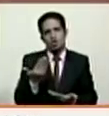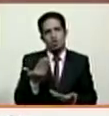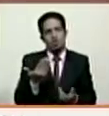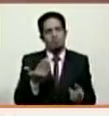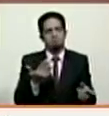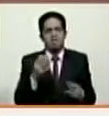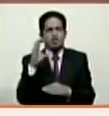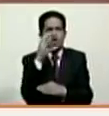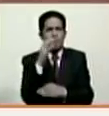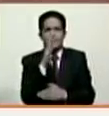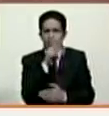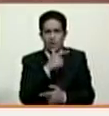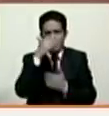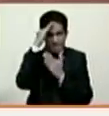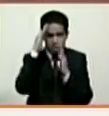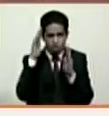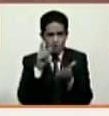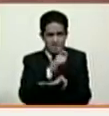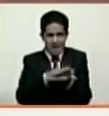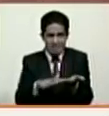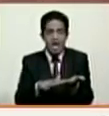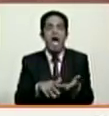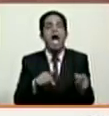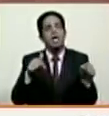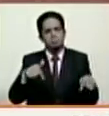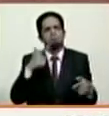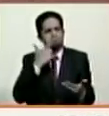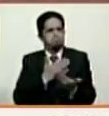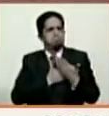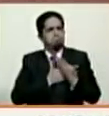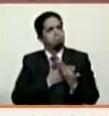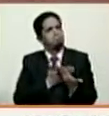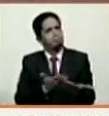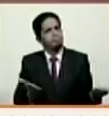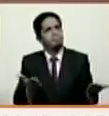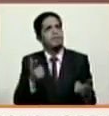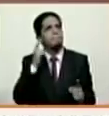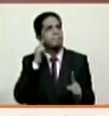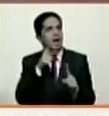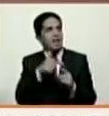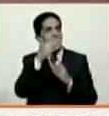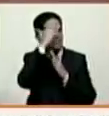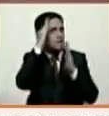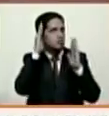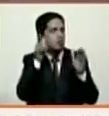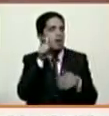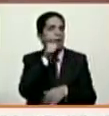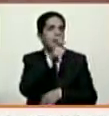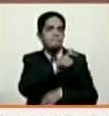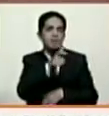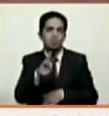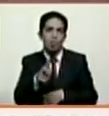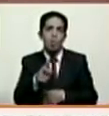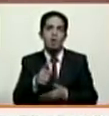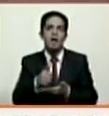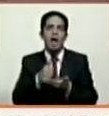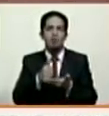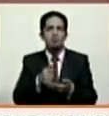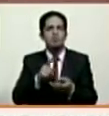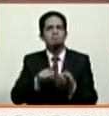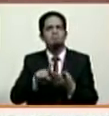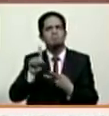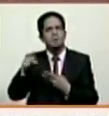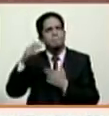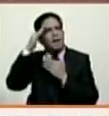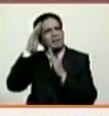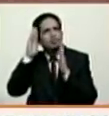en estos momentos, una jornada de atención médica gratuita para que nuestros pediatras vean a las niñas y a los niños, para que nuestros cirujanos puedan